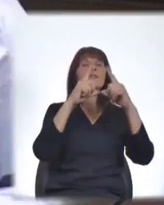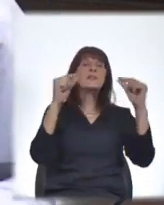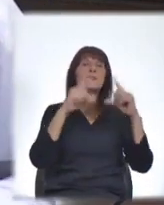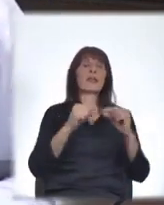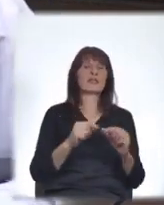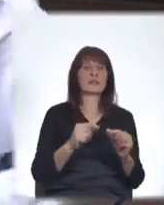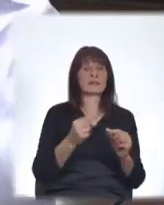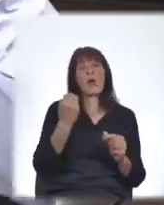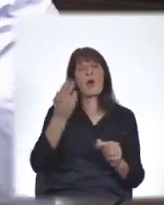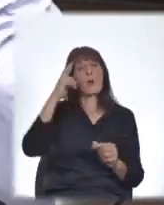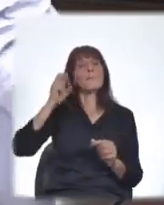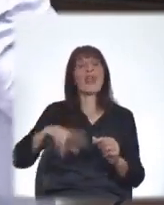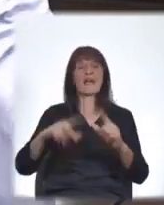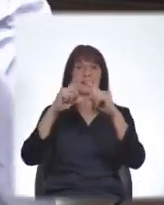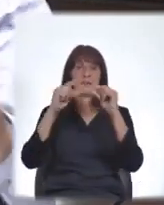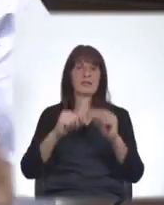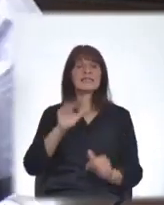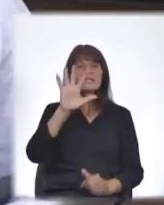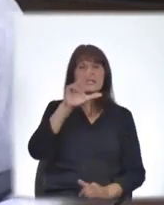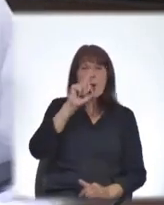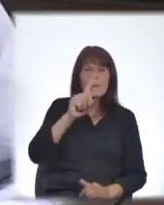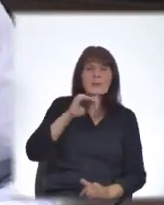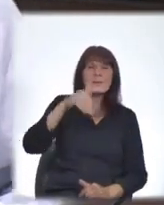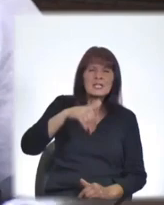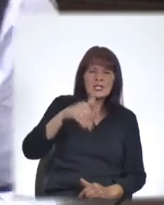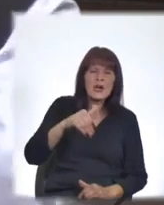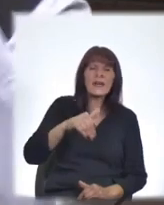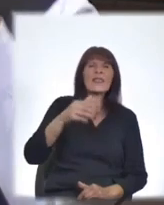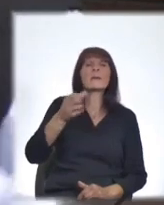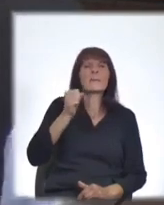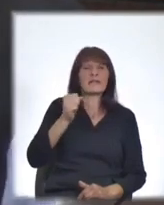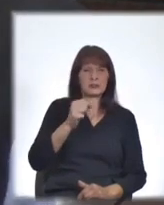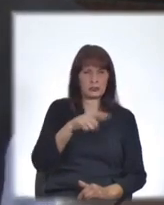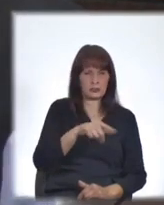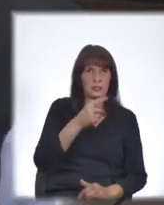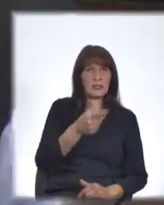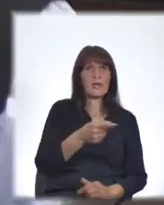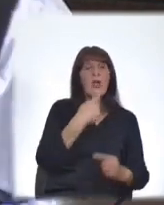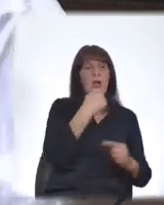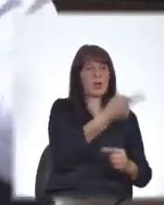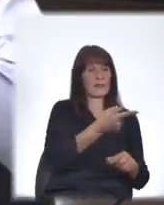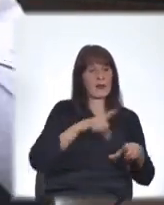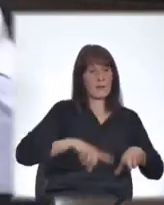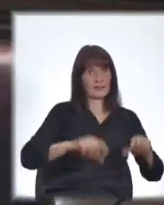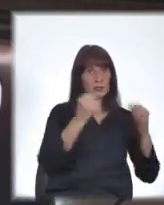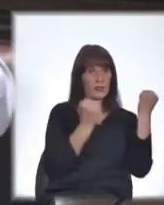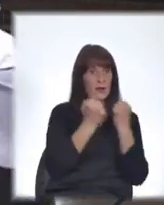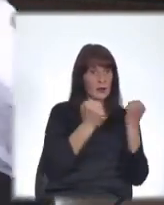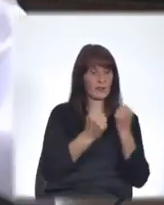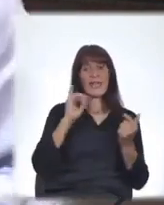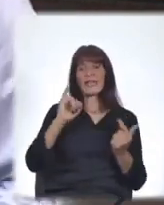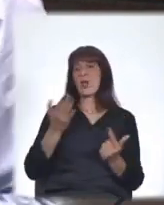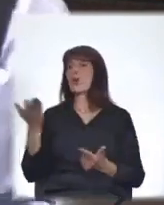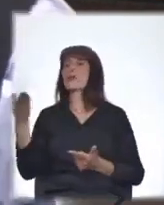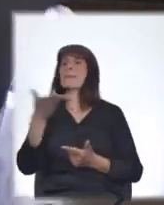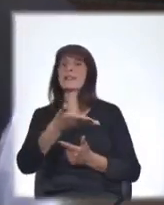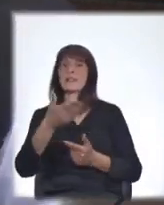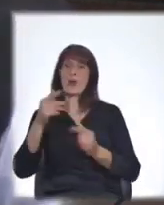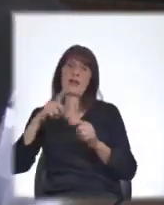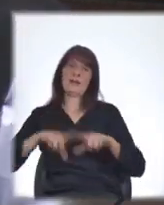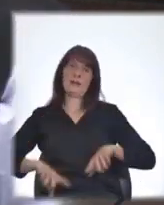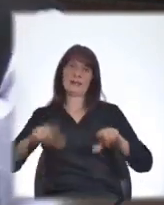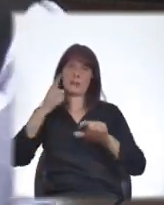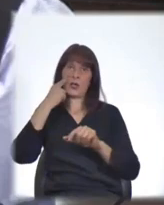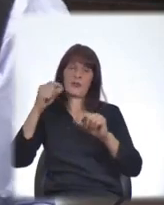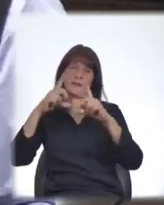del plan de vivienda. 5.000 millones de pesos es la diferencia entre lo que asignó el Ministerio de Economía y lo que pidió el Ministerio de Vivienda y lo trajo